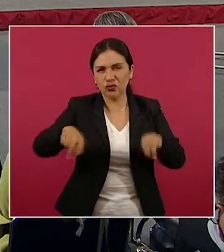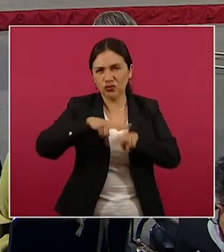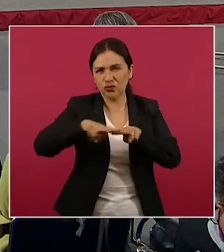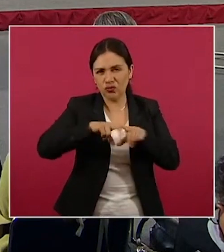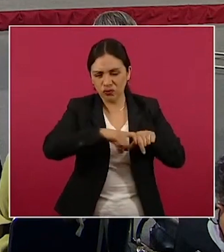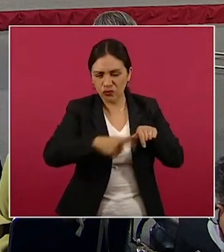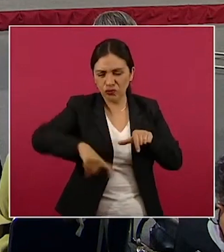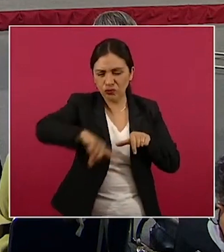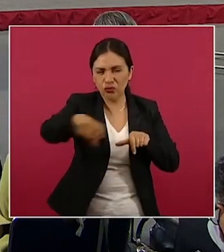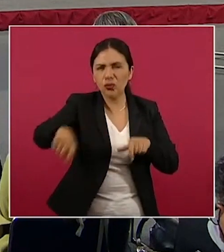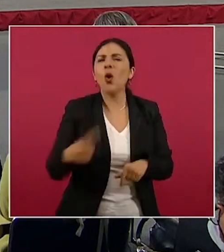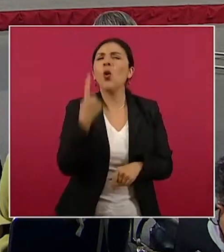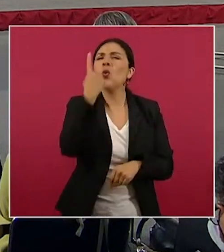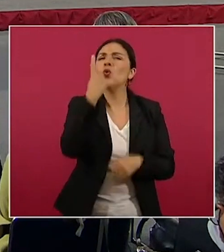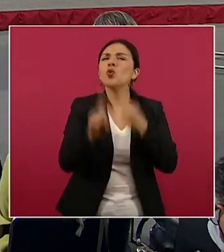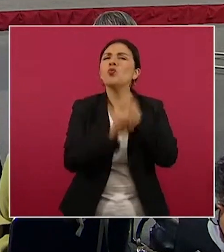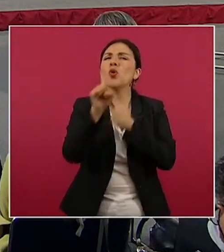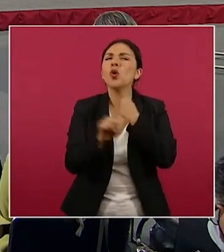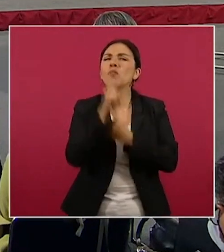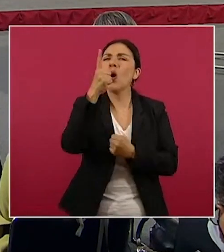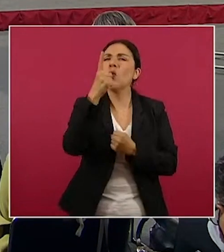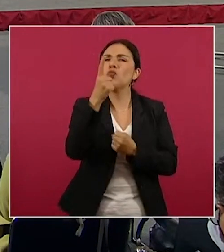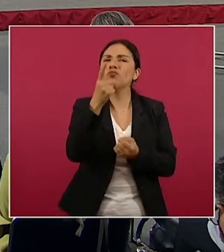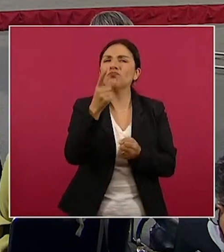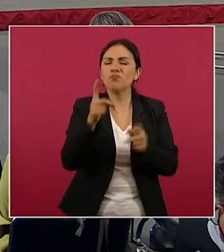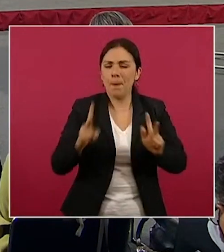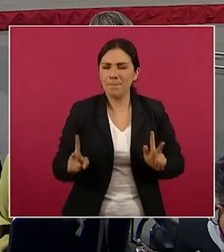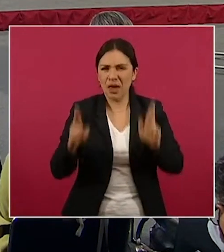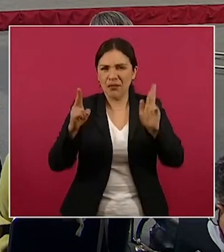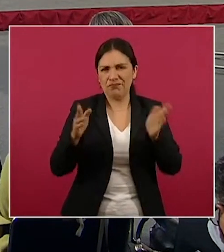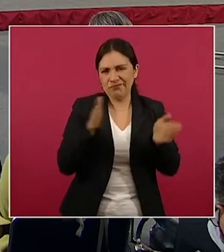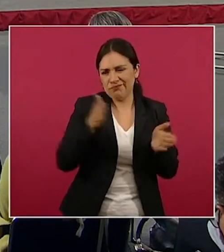Tenemos nada más problema en un tramo